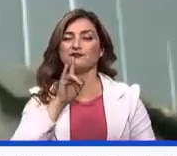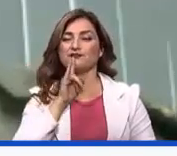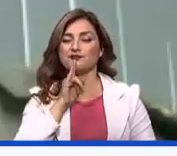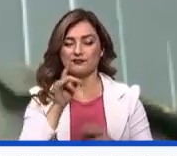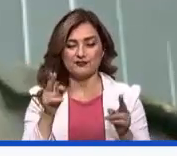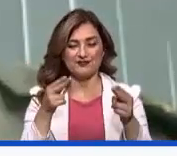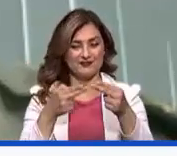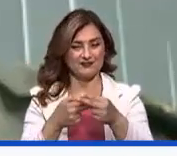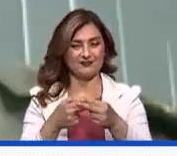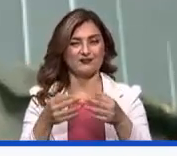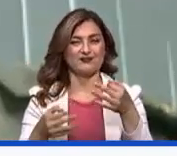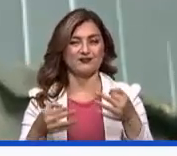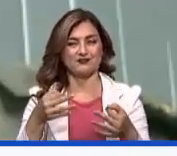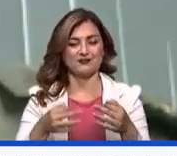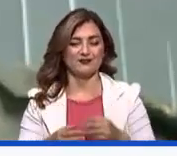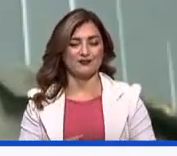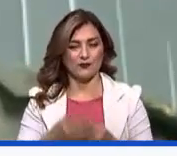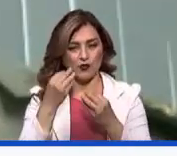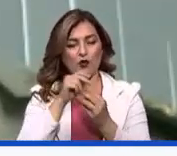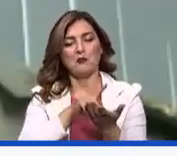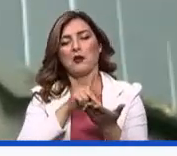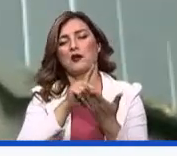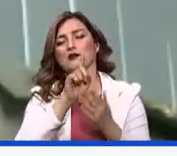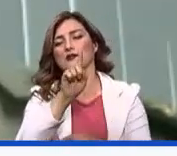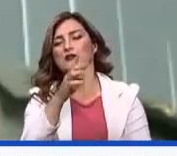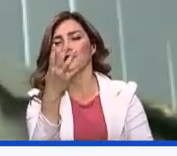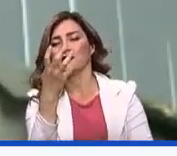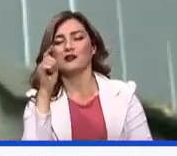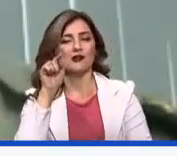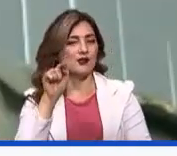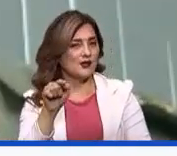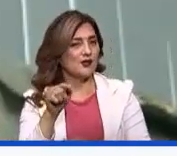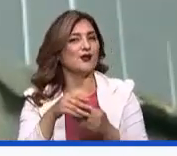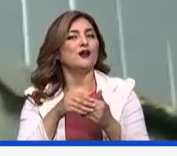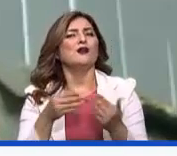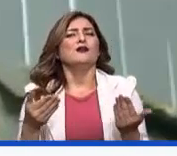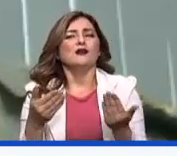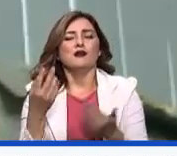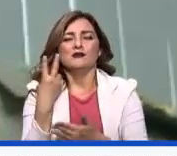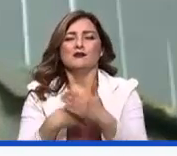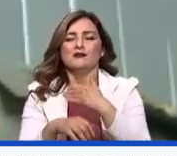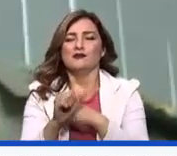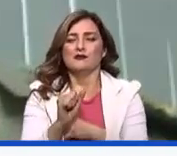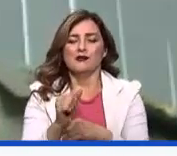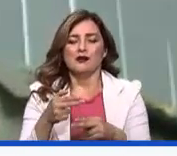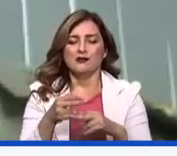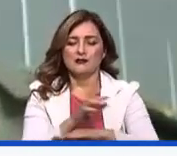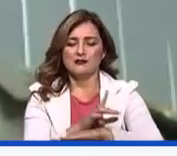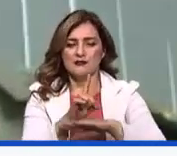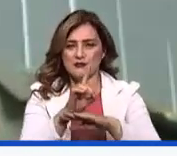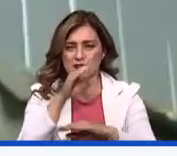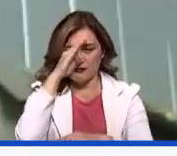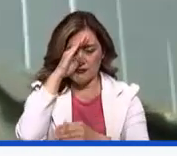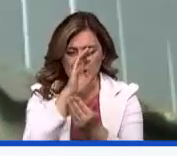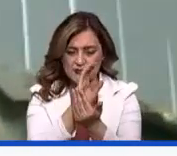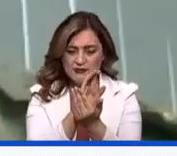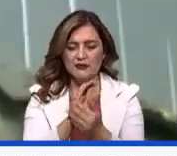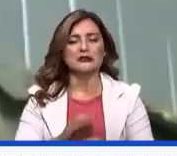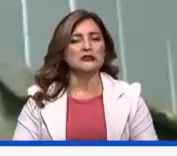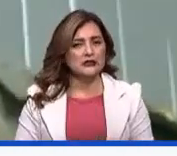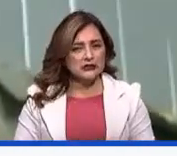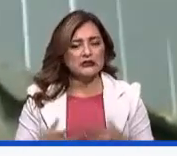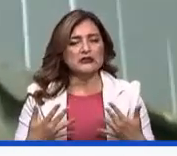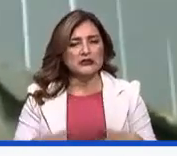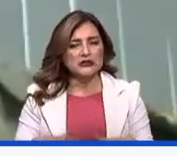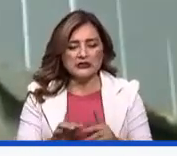ya mencionaba que se recibieron pagos por $114,000 para la hija del principal directivo del ISPOL. Ahí lo mencionaban